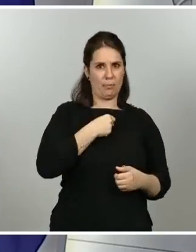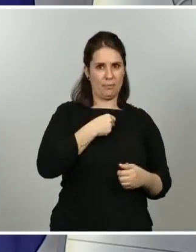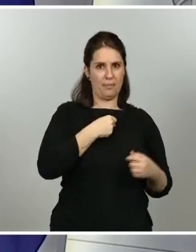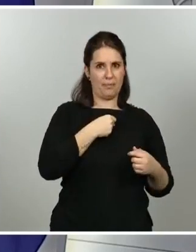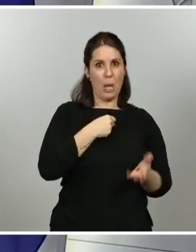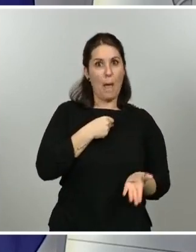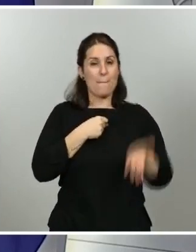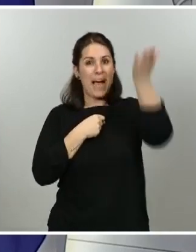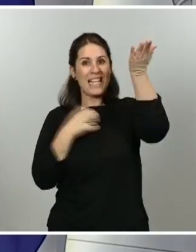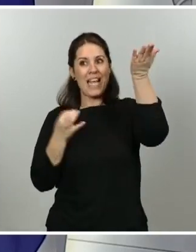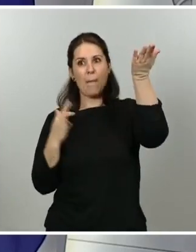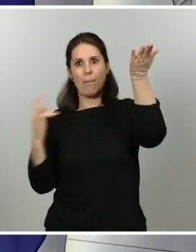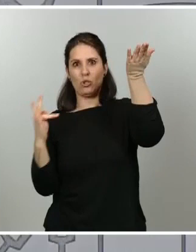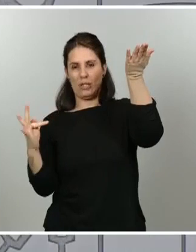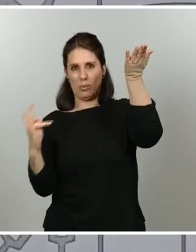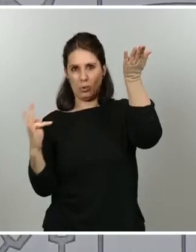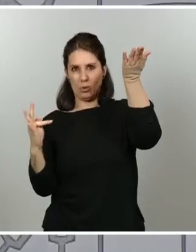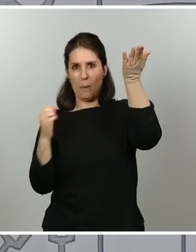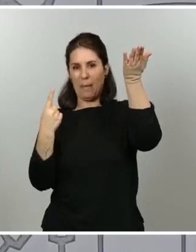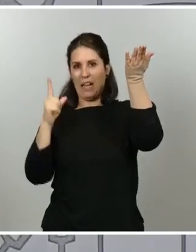tabla, 1.175. Sí.